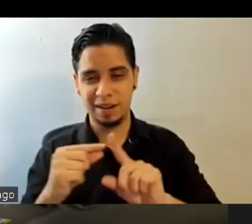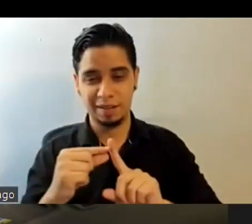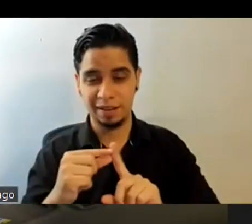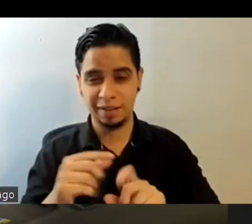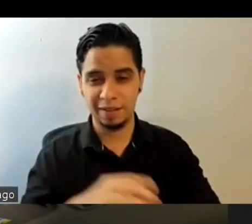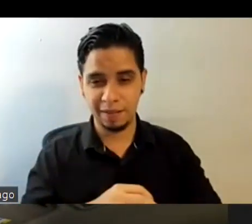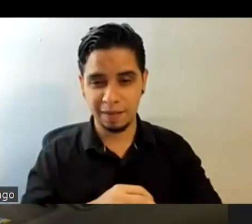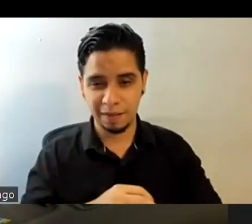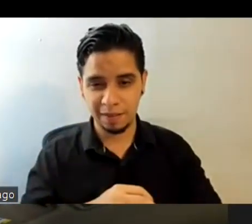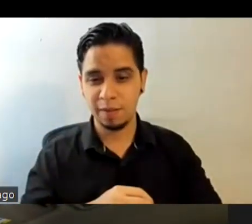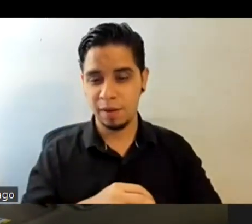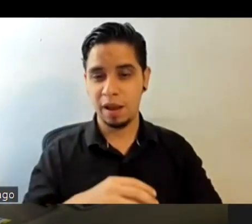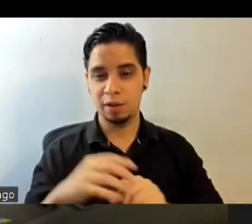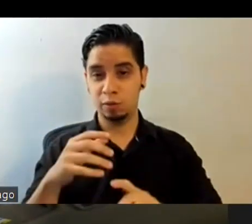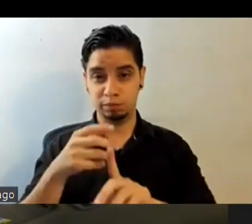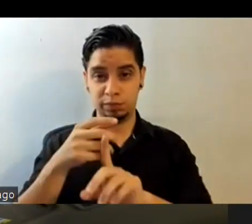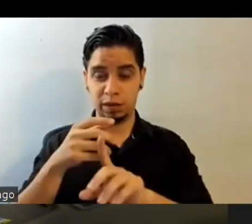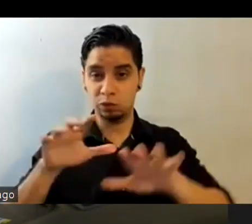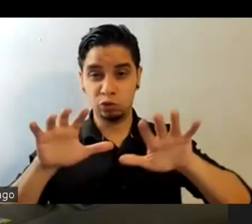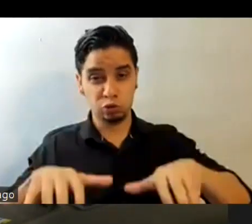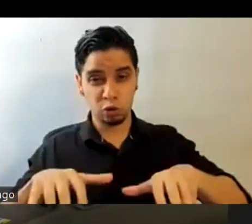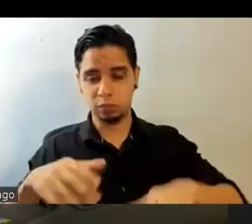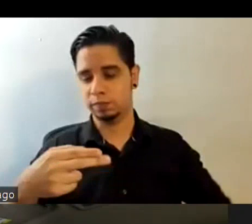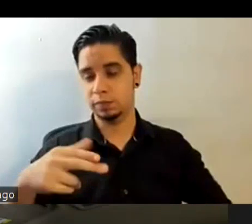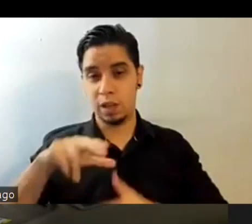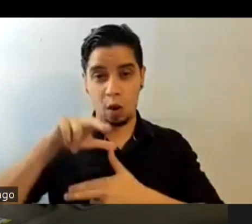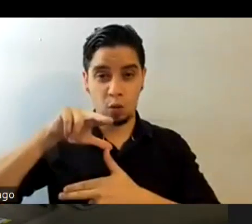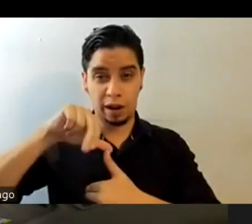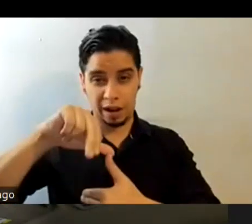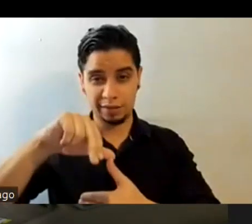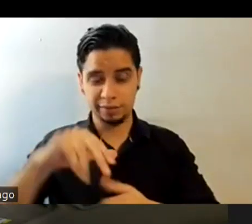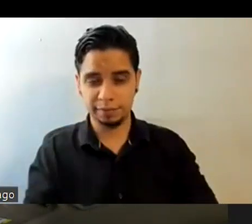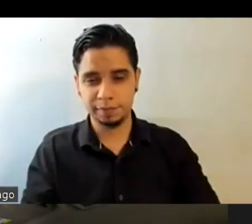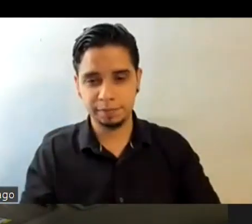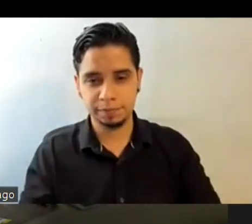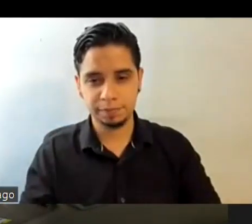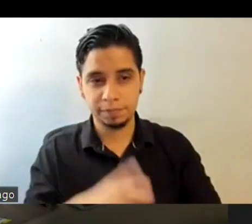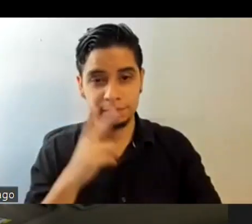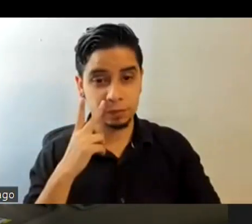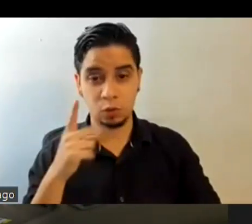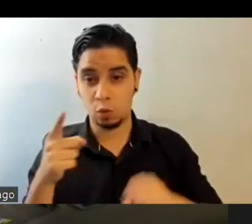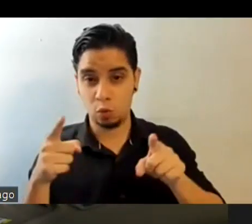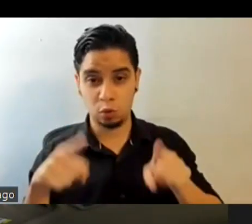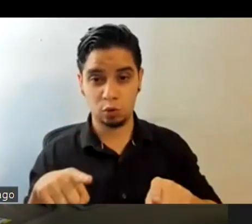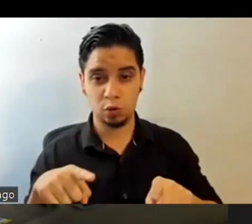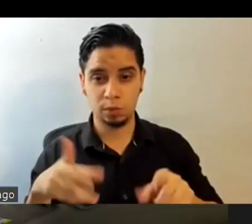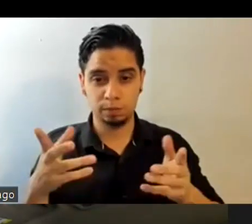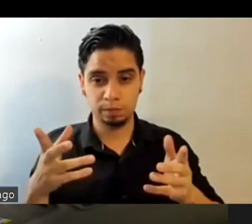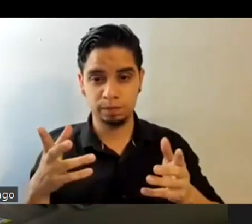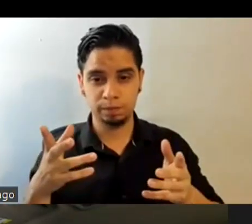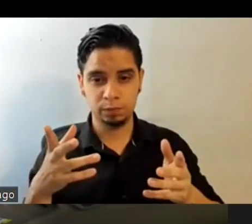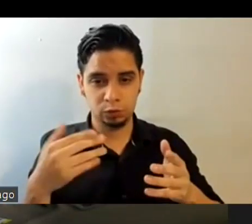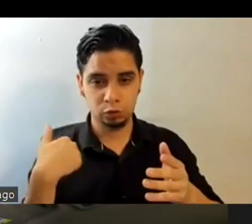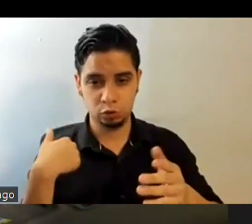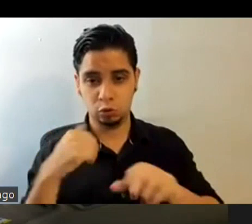El shock huracanado, vamos a ponerlo huracanado. Ok. Pues mira, eso fue primero, yo estaba trabajando en